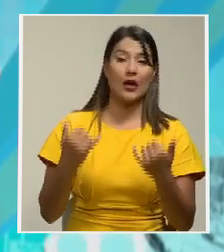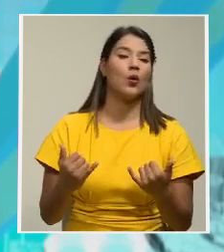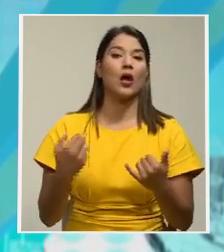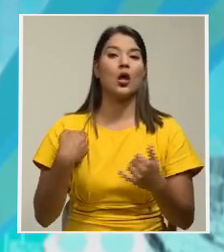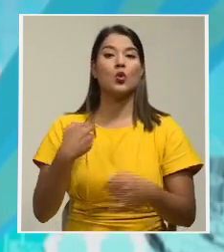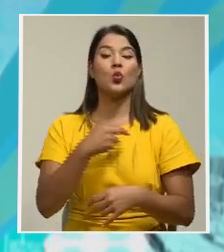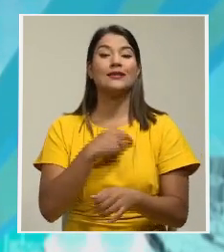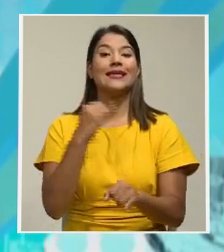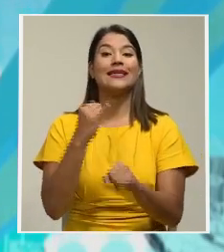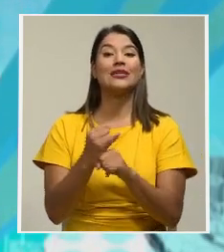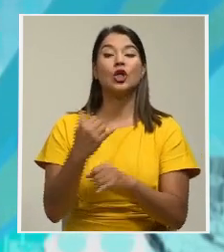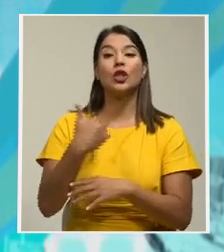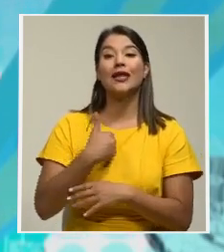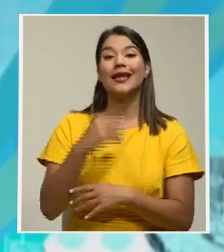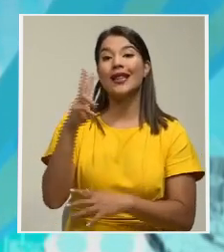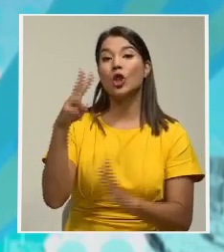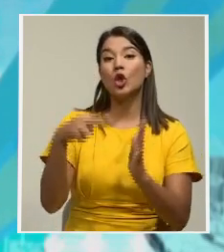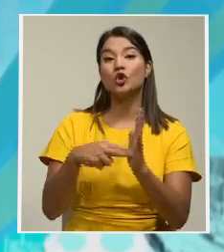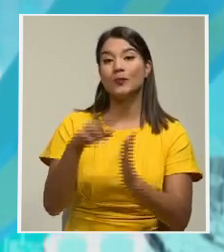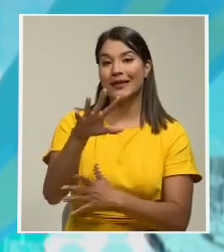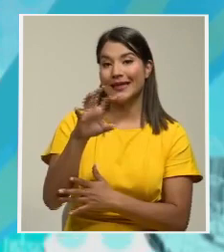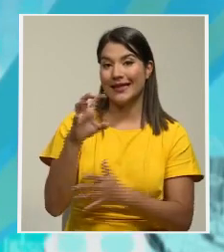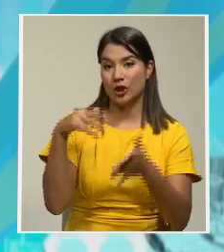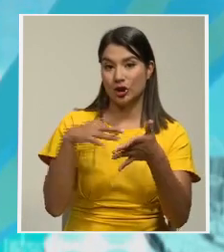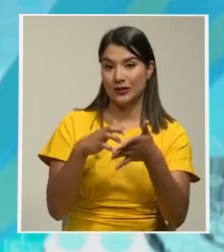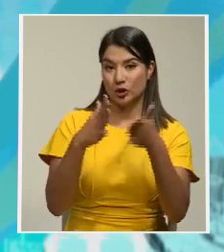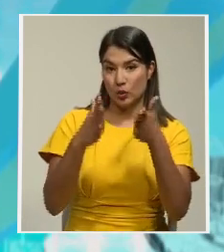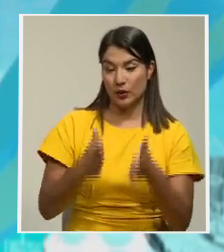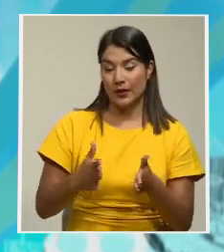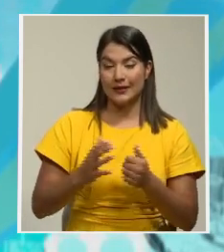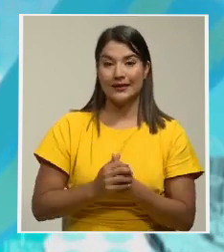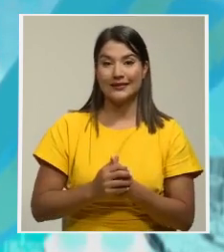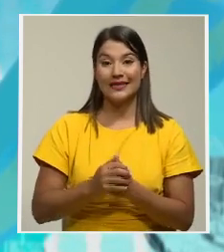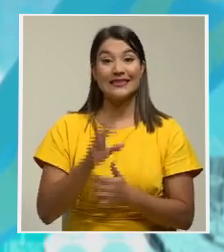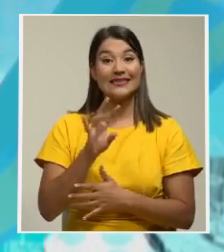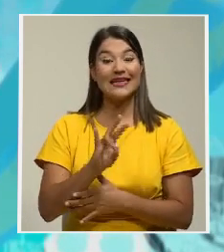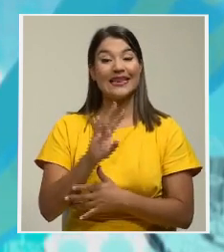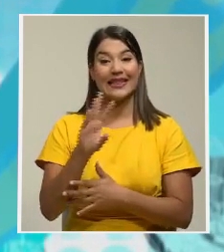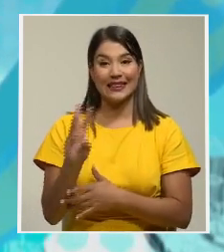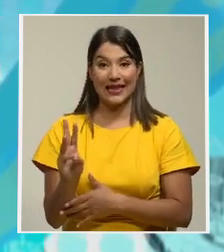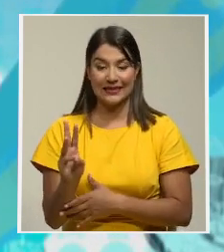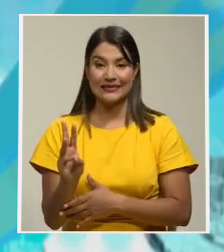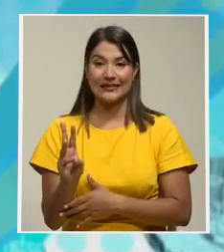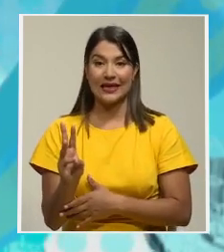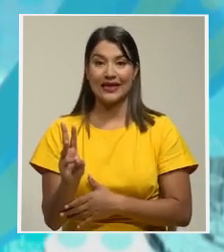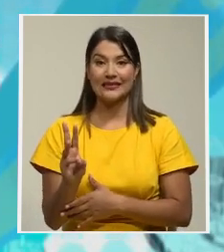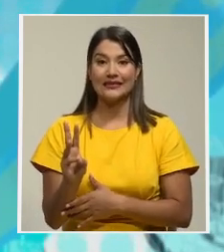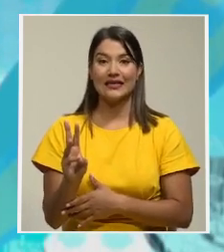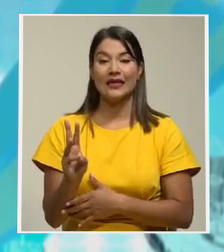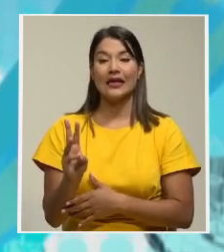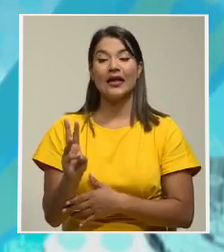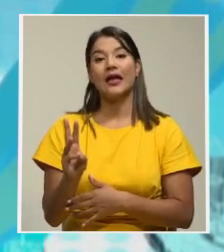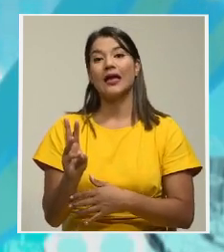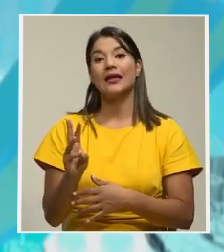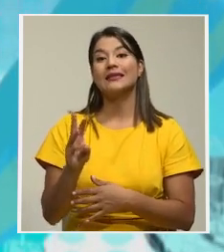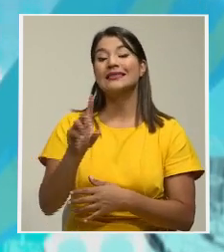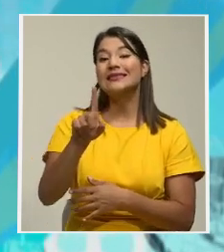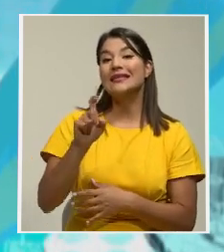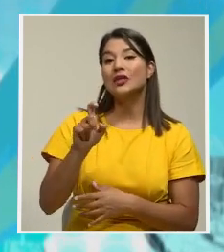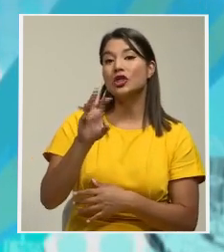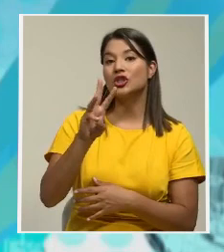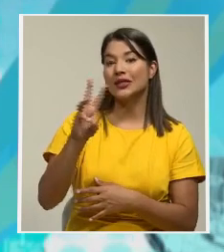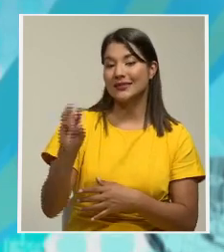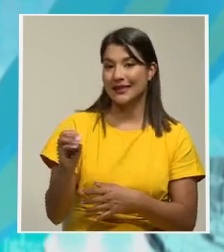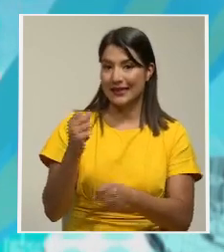nuestra institución cuenta con 2.500 alumnos, 76 secciones, 160 funcionarios. Y esto no ha